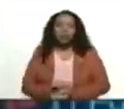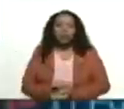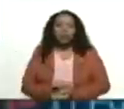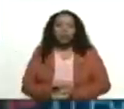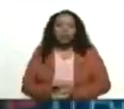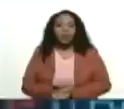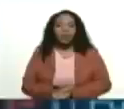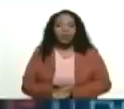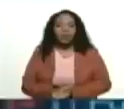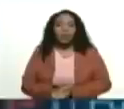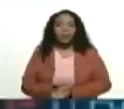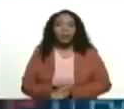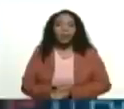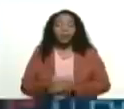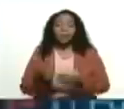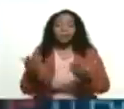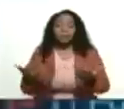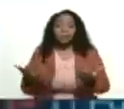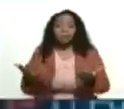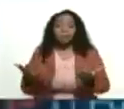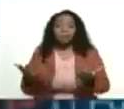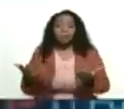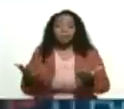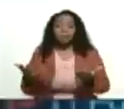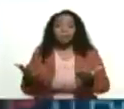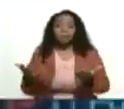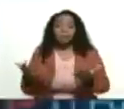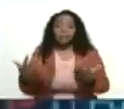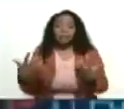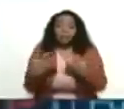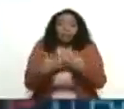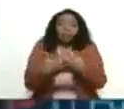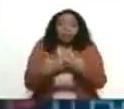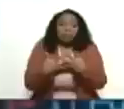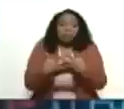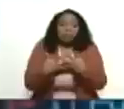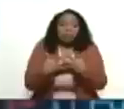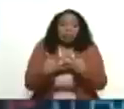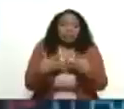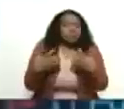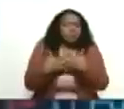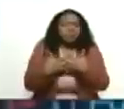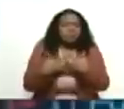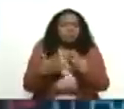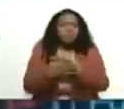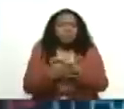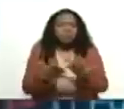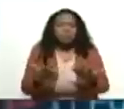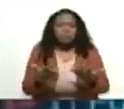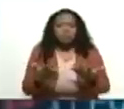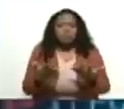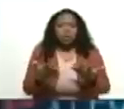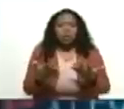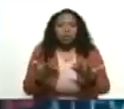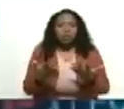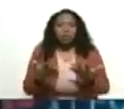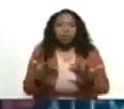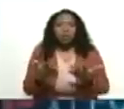Y el plan era el colapso. El colapso de nuestra